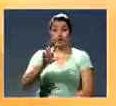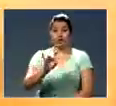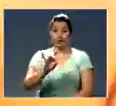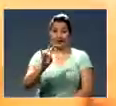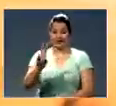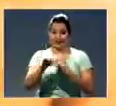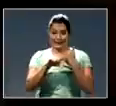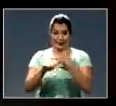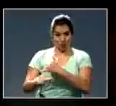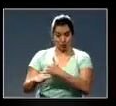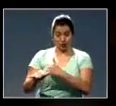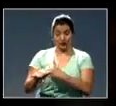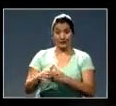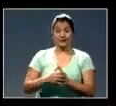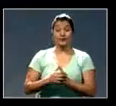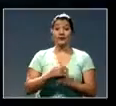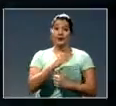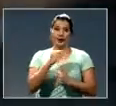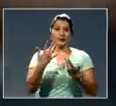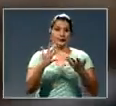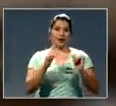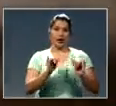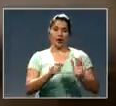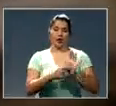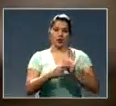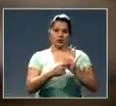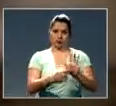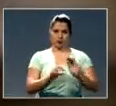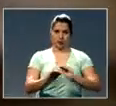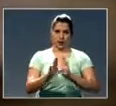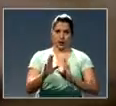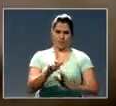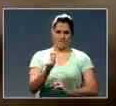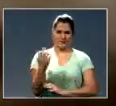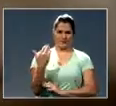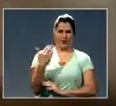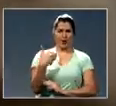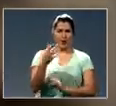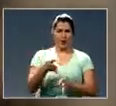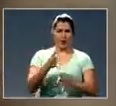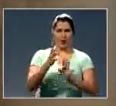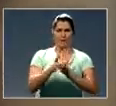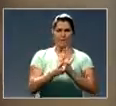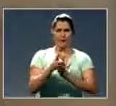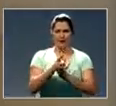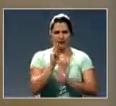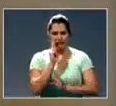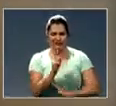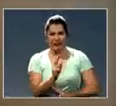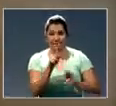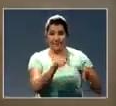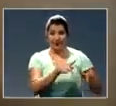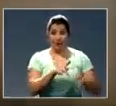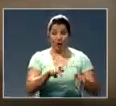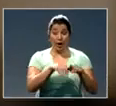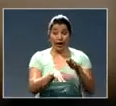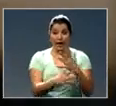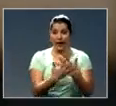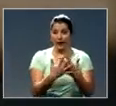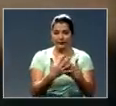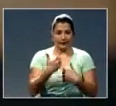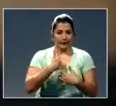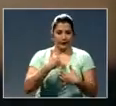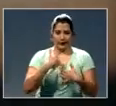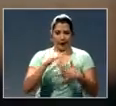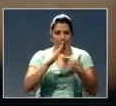1.387 denuncias y es que quedó evidenciado meses atrás cuando salió a la luz un video donde los privados de libertad tenían todo un centro de